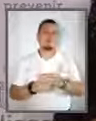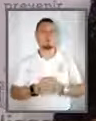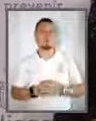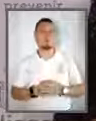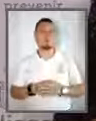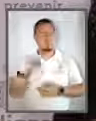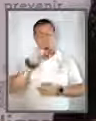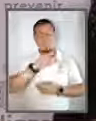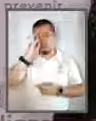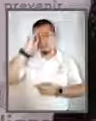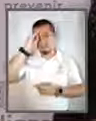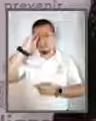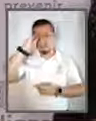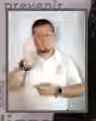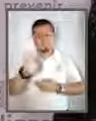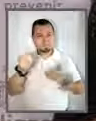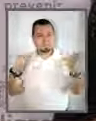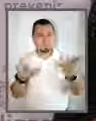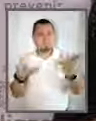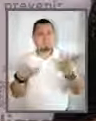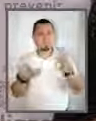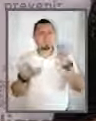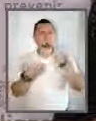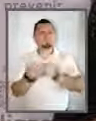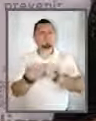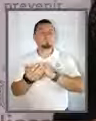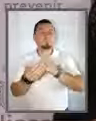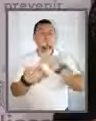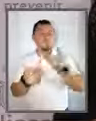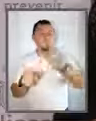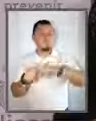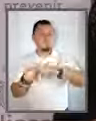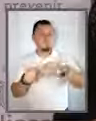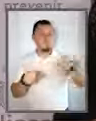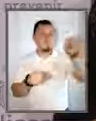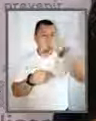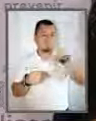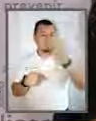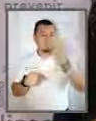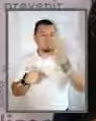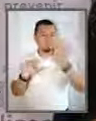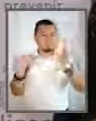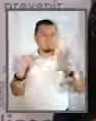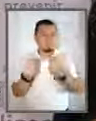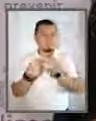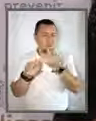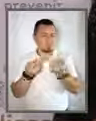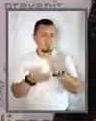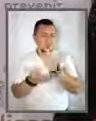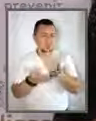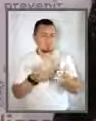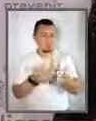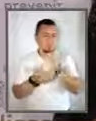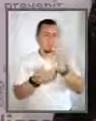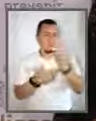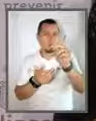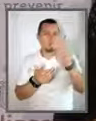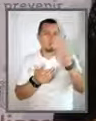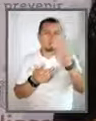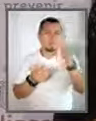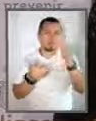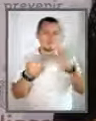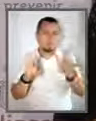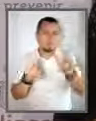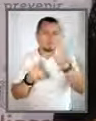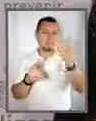Hacia donde queremos llegar es que uno de los principales hospitales de esta ciudad, el Hospital Puerta de Hierro,